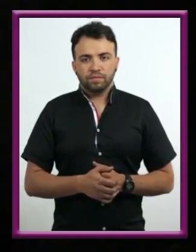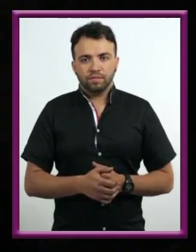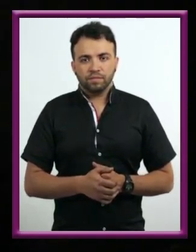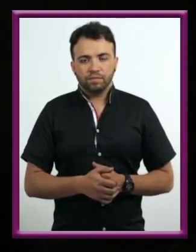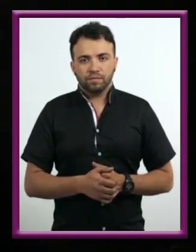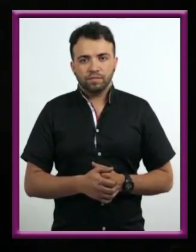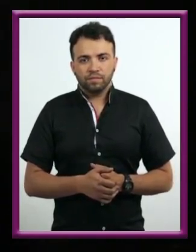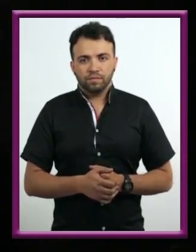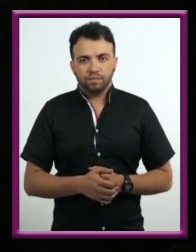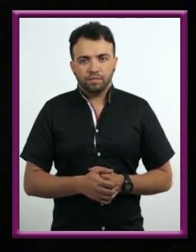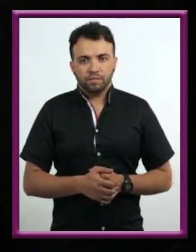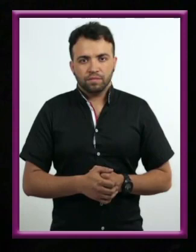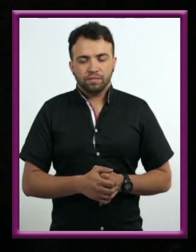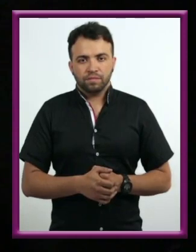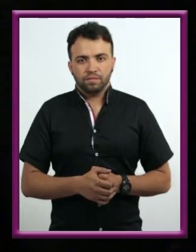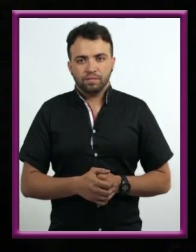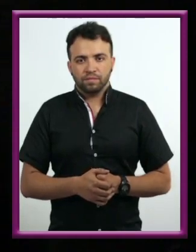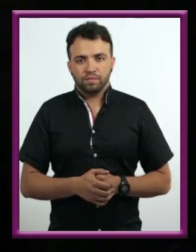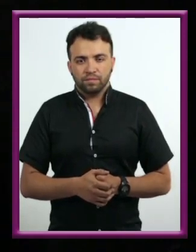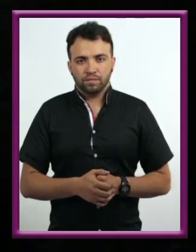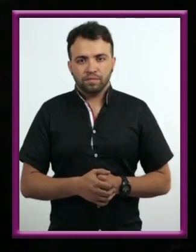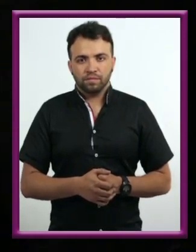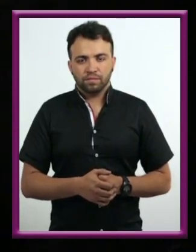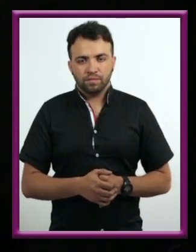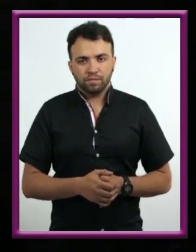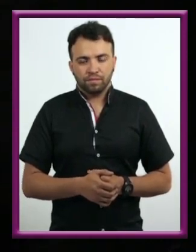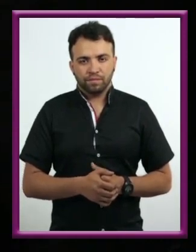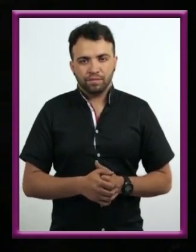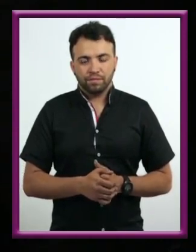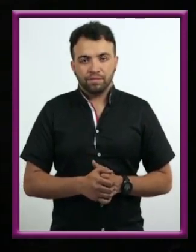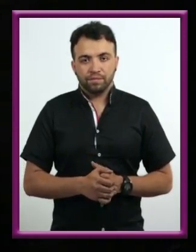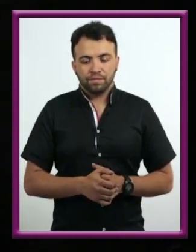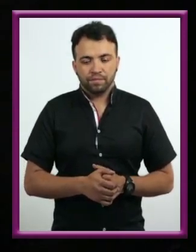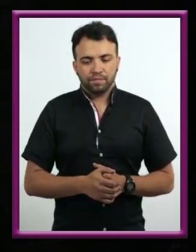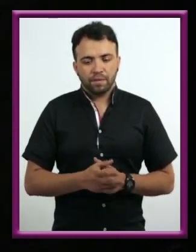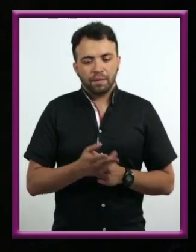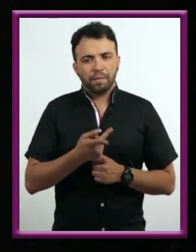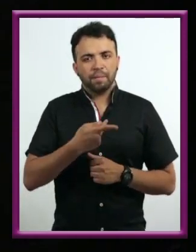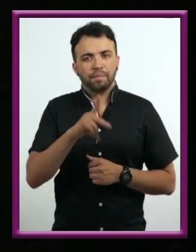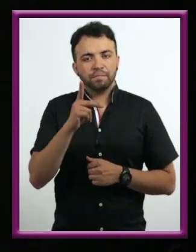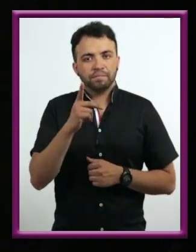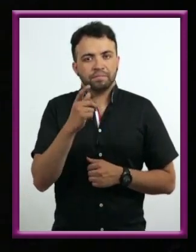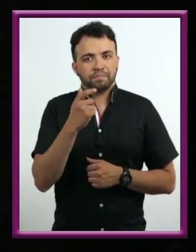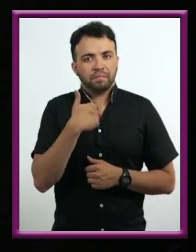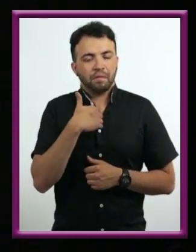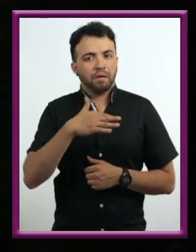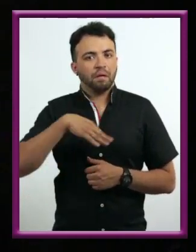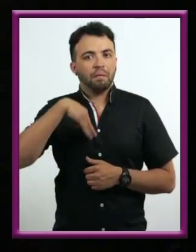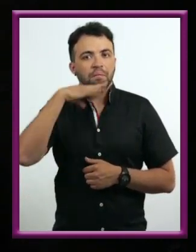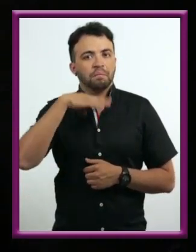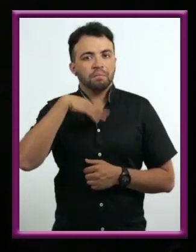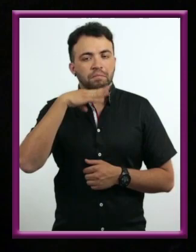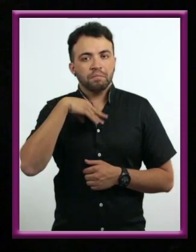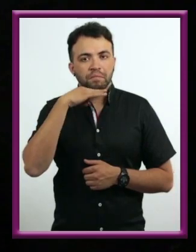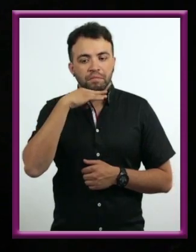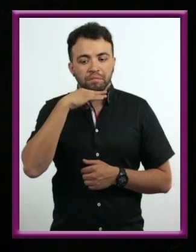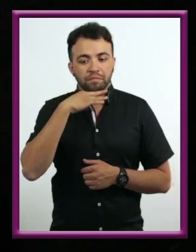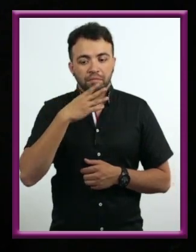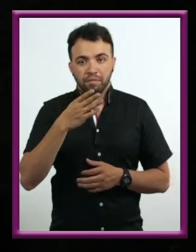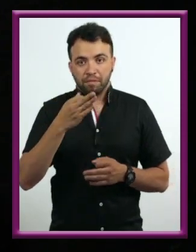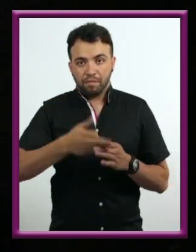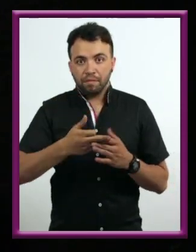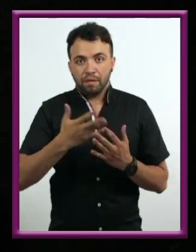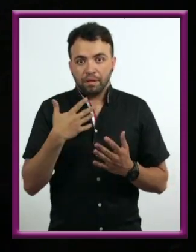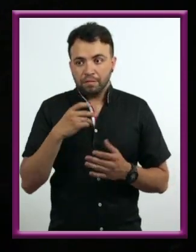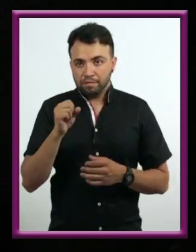Esperan, especialmente yo. Ya saben, el momento en el que me abro de capa, me llevo la mano al pecho, tomo mi corazón